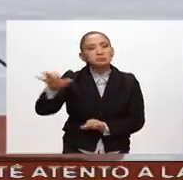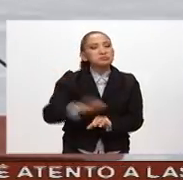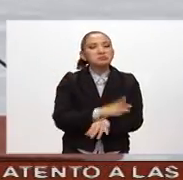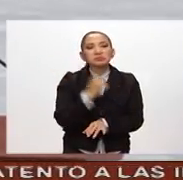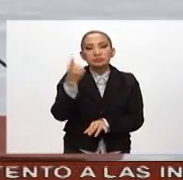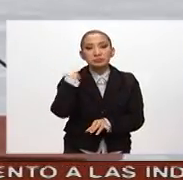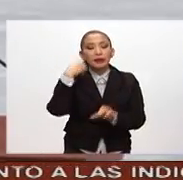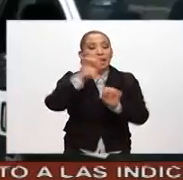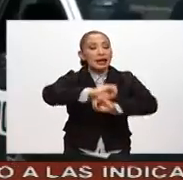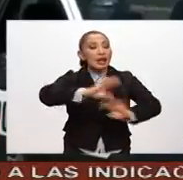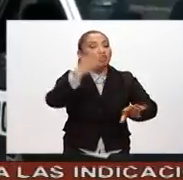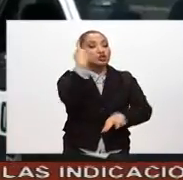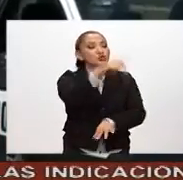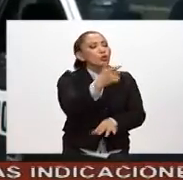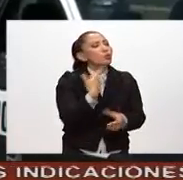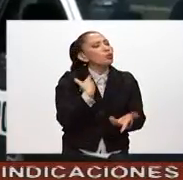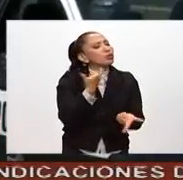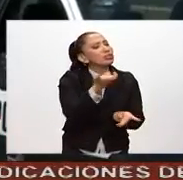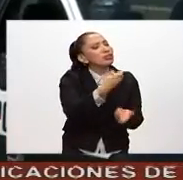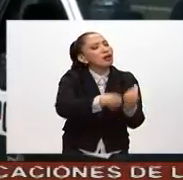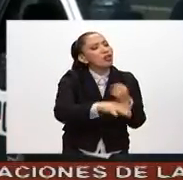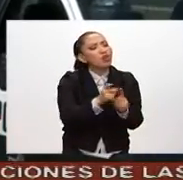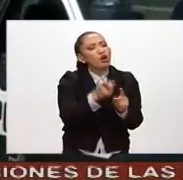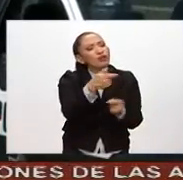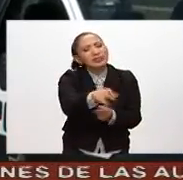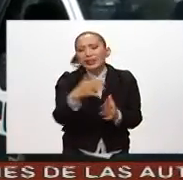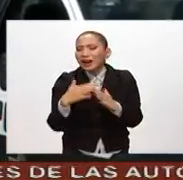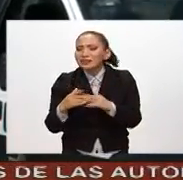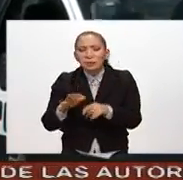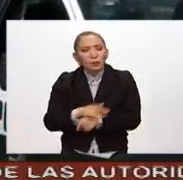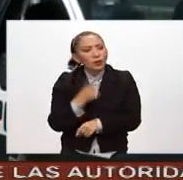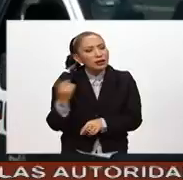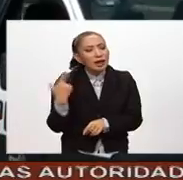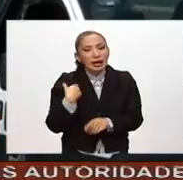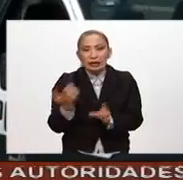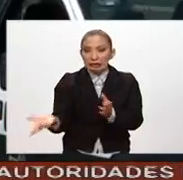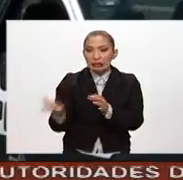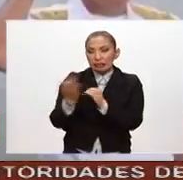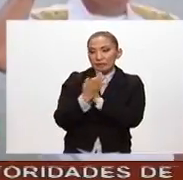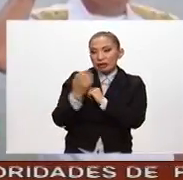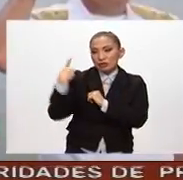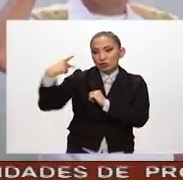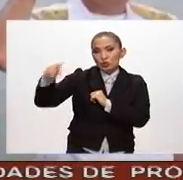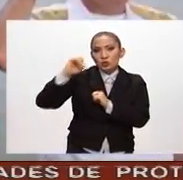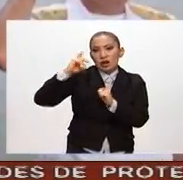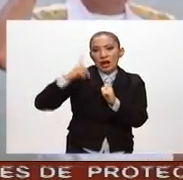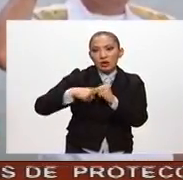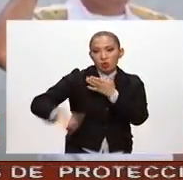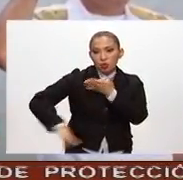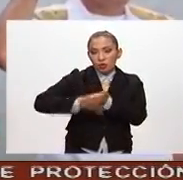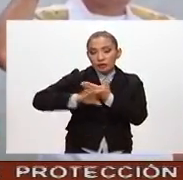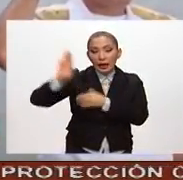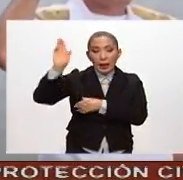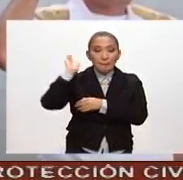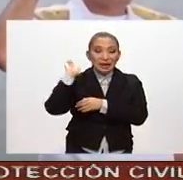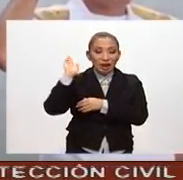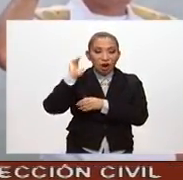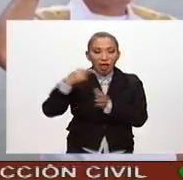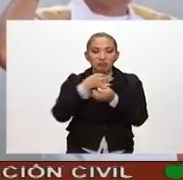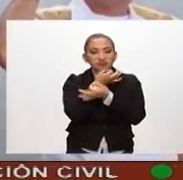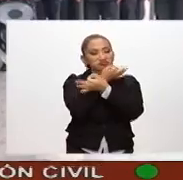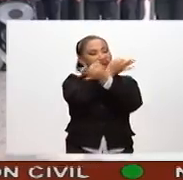para esclarecer el origen de su patrimonio personal y defenderse de las acusaciones en su contra. El miércoles se